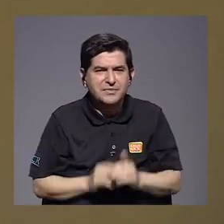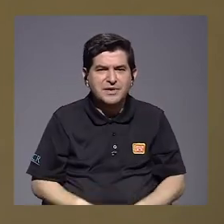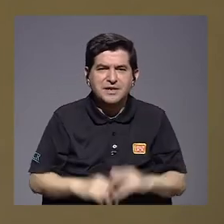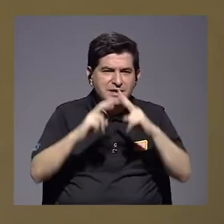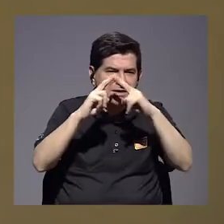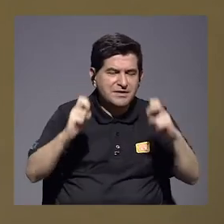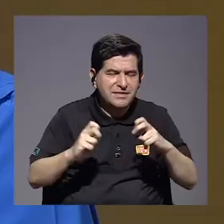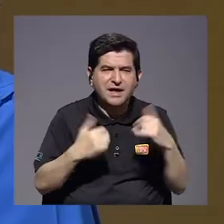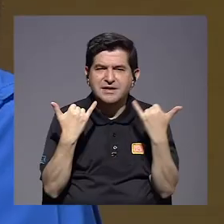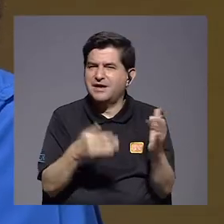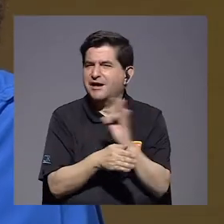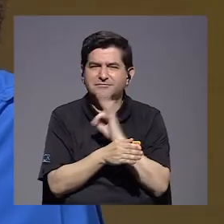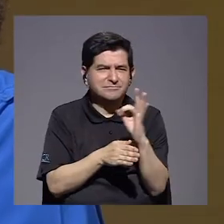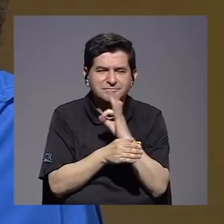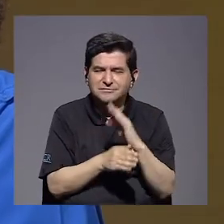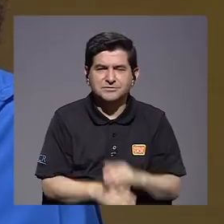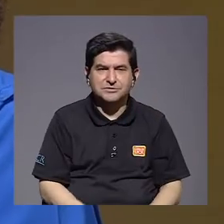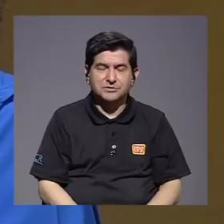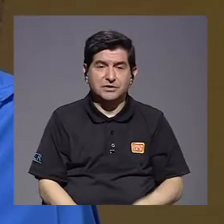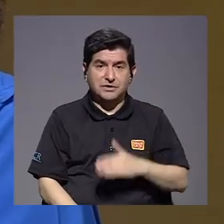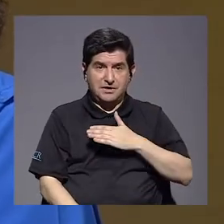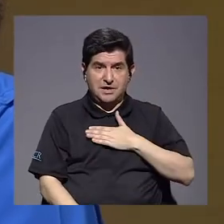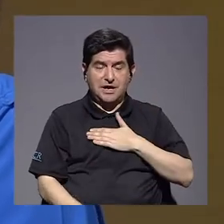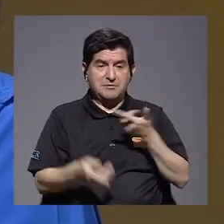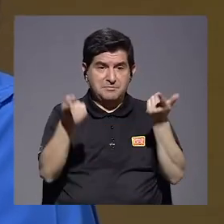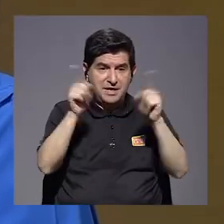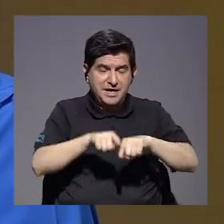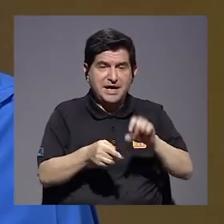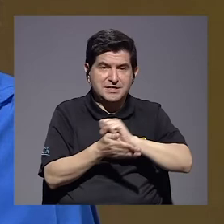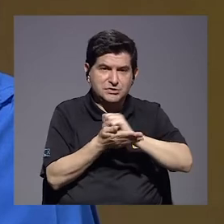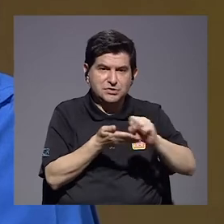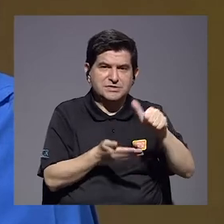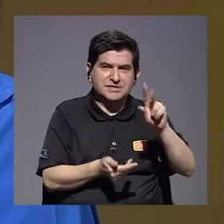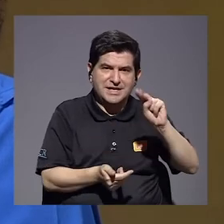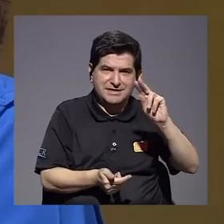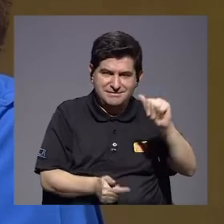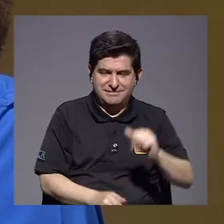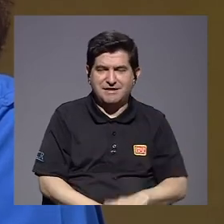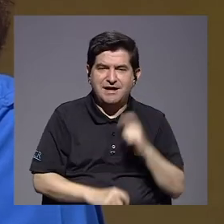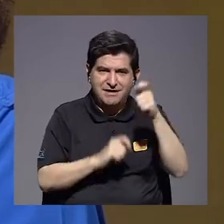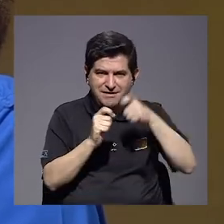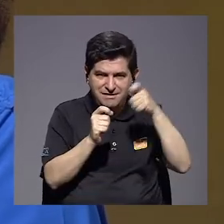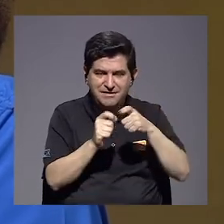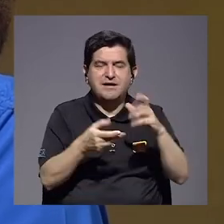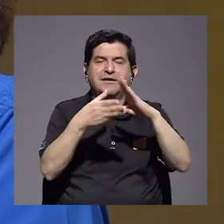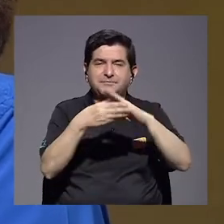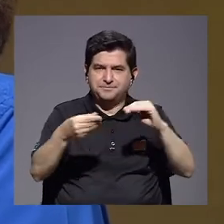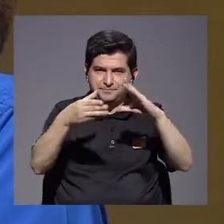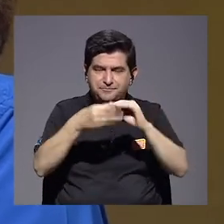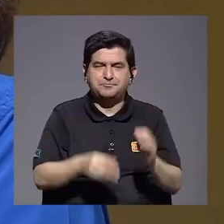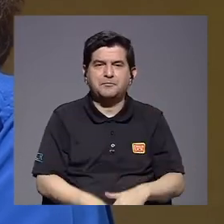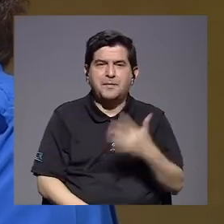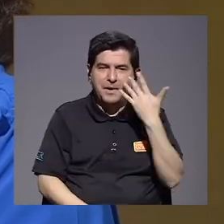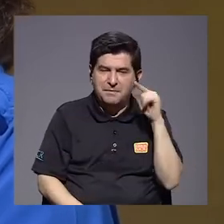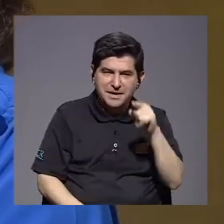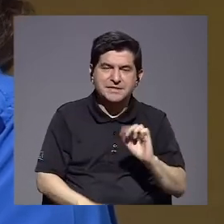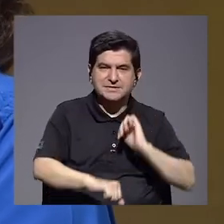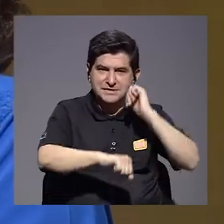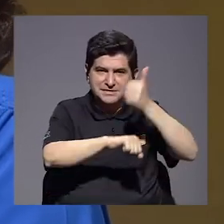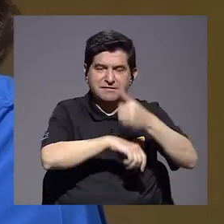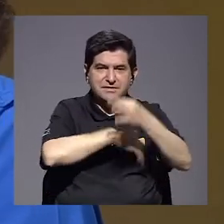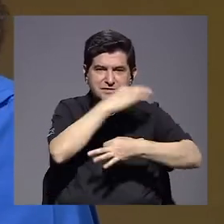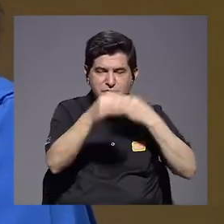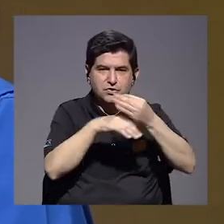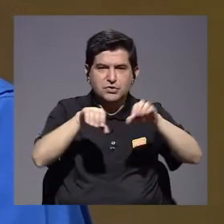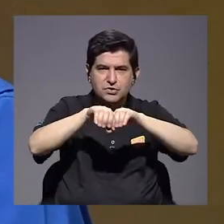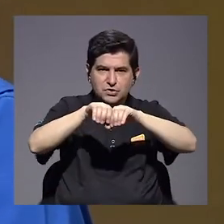revisión es obsoleta? A ver, a mí lo que por lo menos del caso Santana específicamente, le voy a comentar, parece que ahí se colocó un tipo